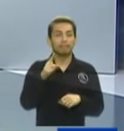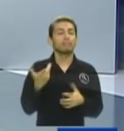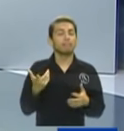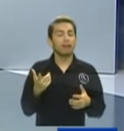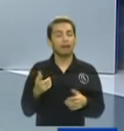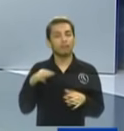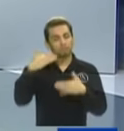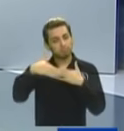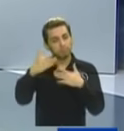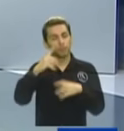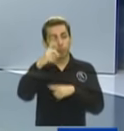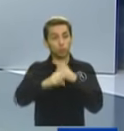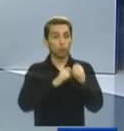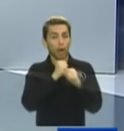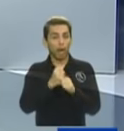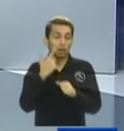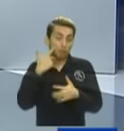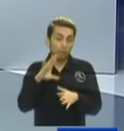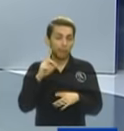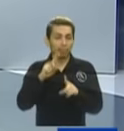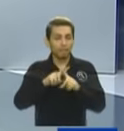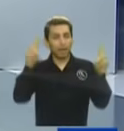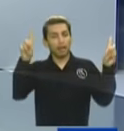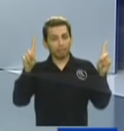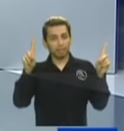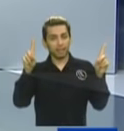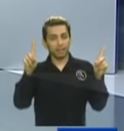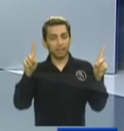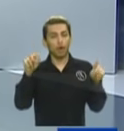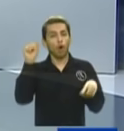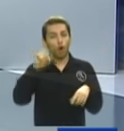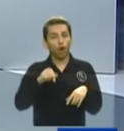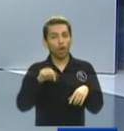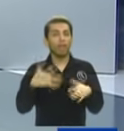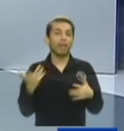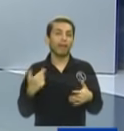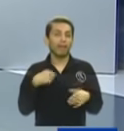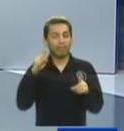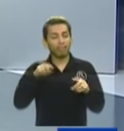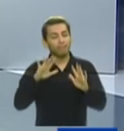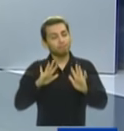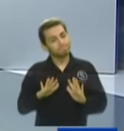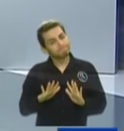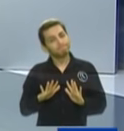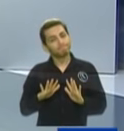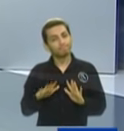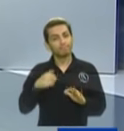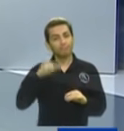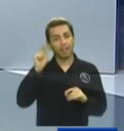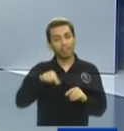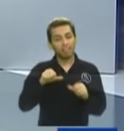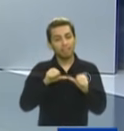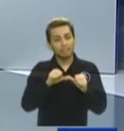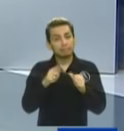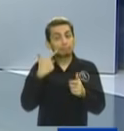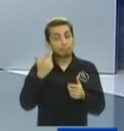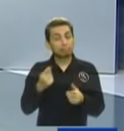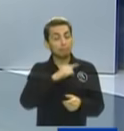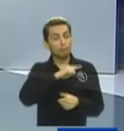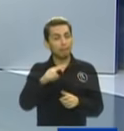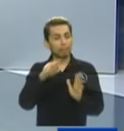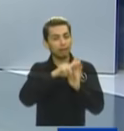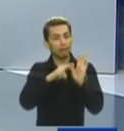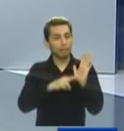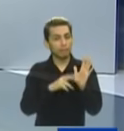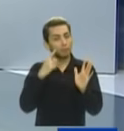el próximo año las cosas sean diferentes. Hoy tenemos que contenernos, tenemos que seguir estas disposiciones y pedir que pase